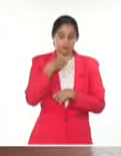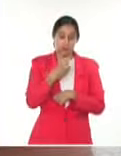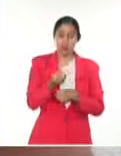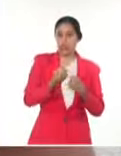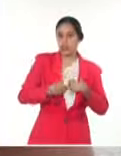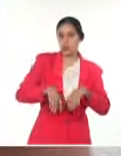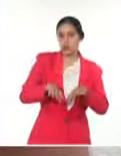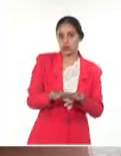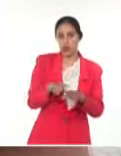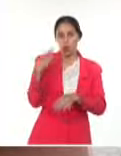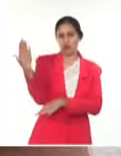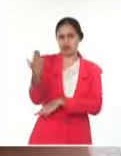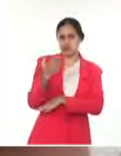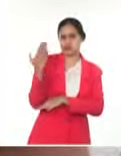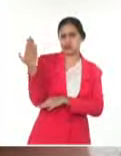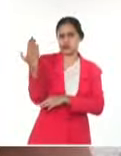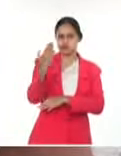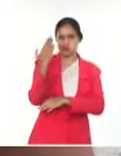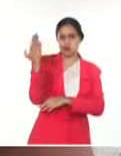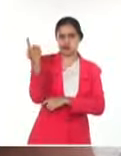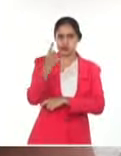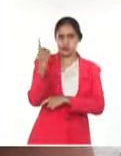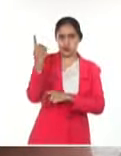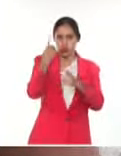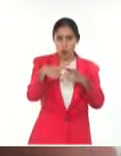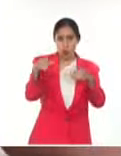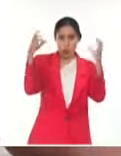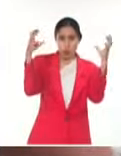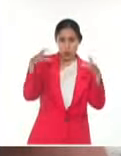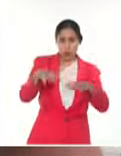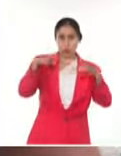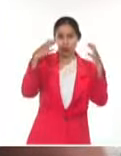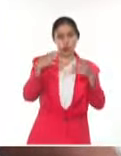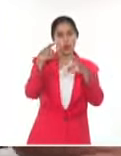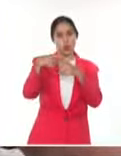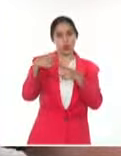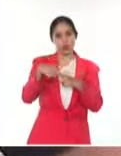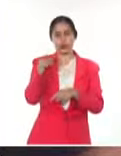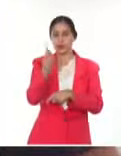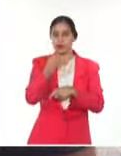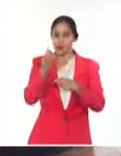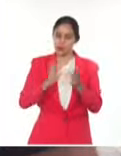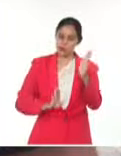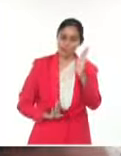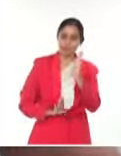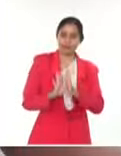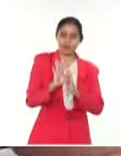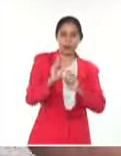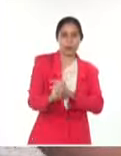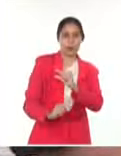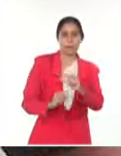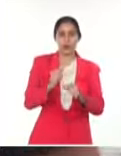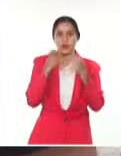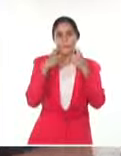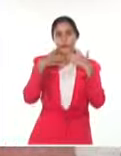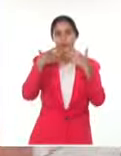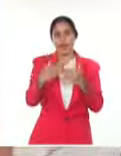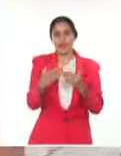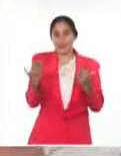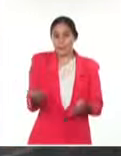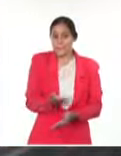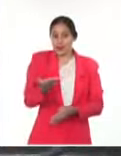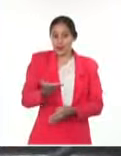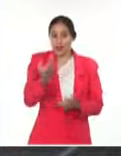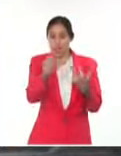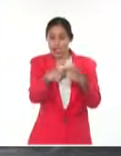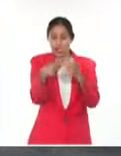de ciclones y efectos meteorológicos siempre damos un paso frente y garantizamos un nivel que da una solución rápida, ya que la producción